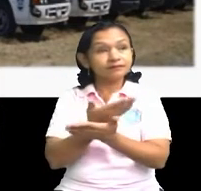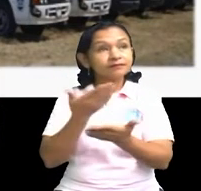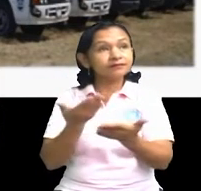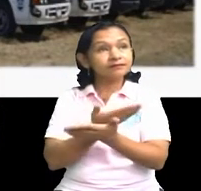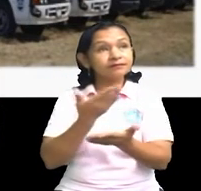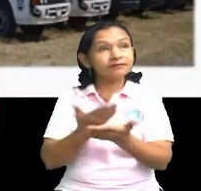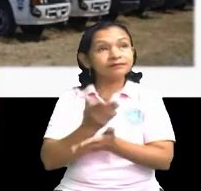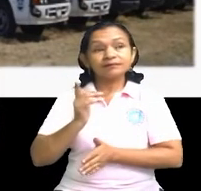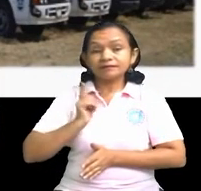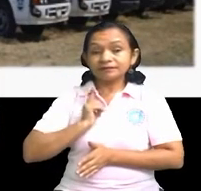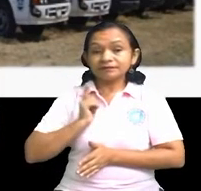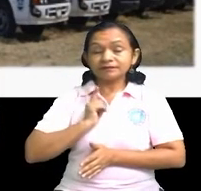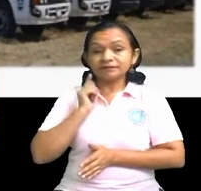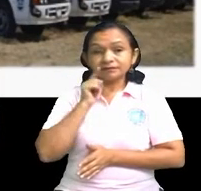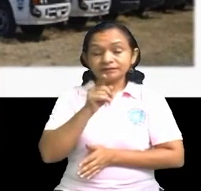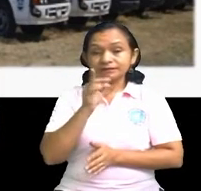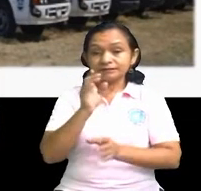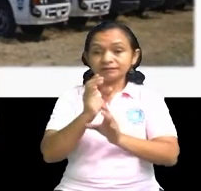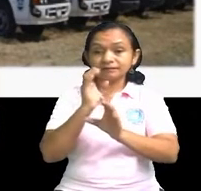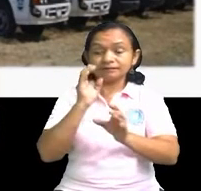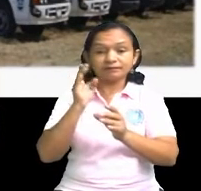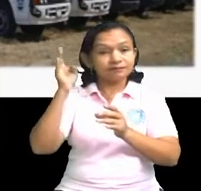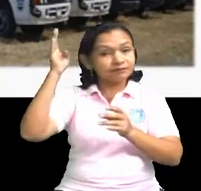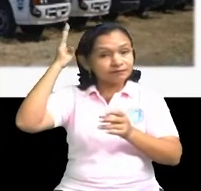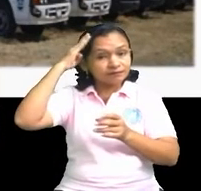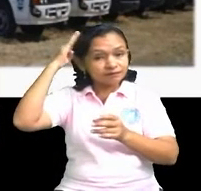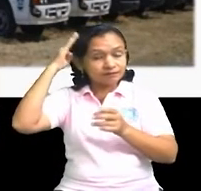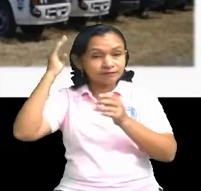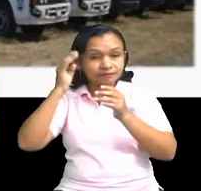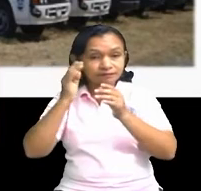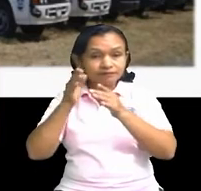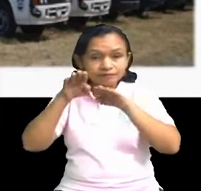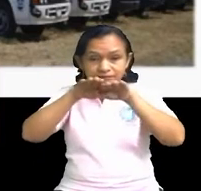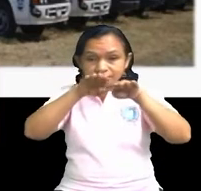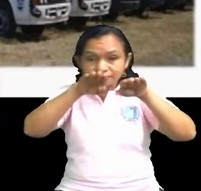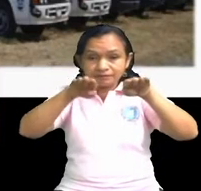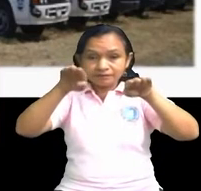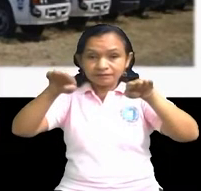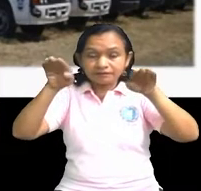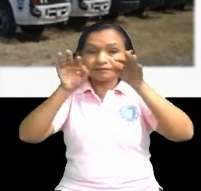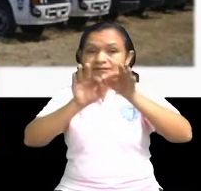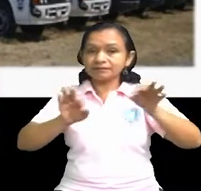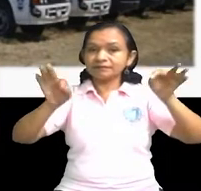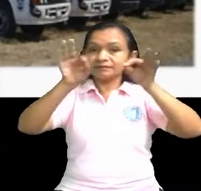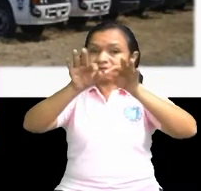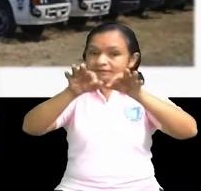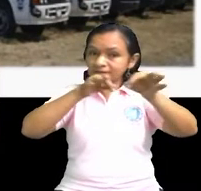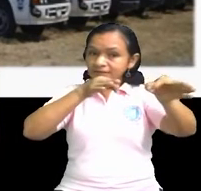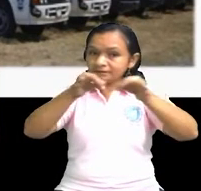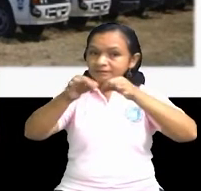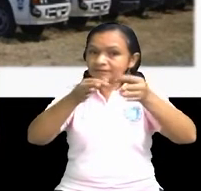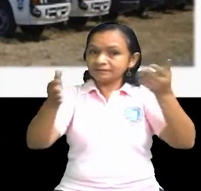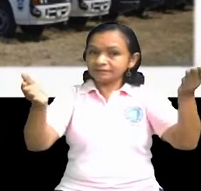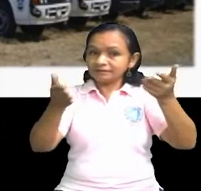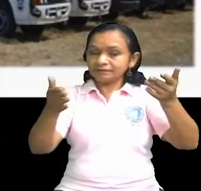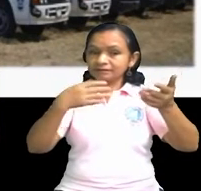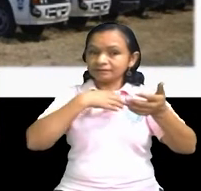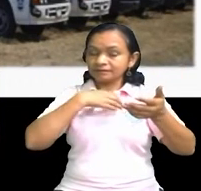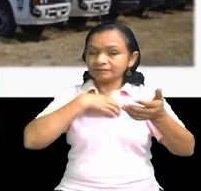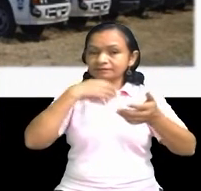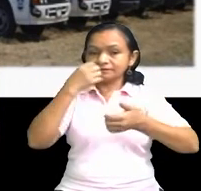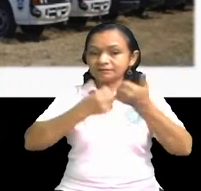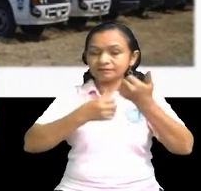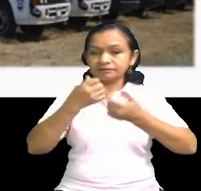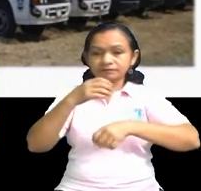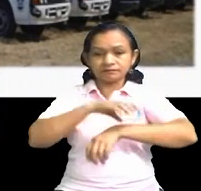aquí tenemos la flota vehicular del sistema penitenciario. Y es muy importante eso que usted está explicando, porque el hecho que uno cometa un